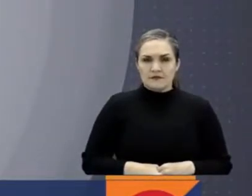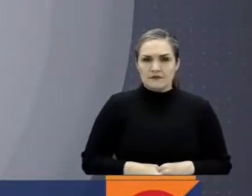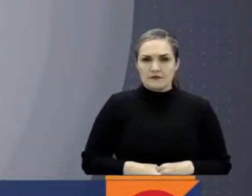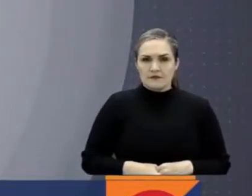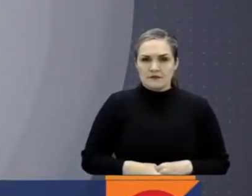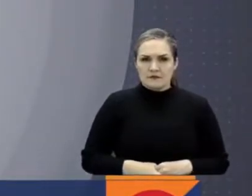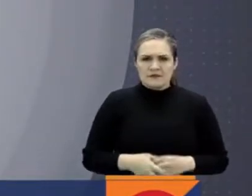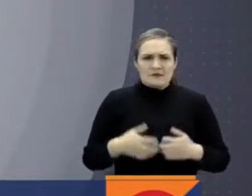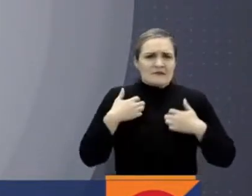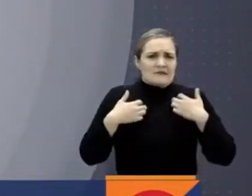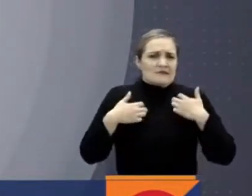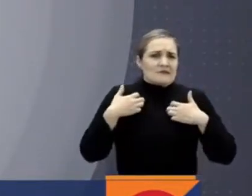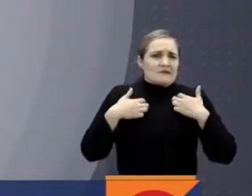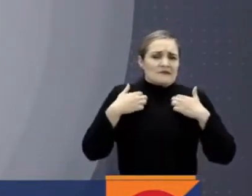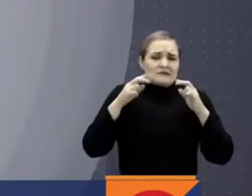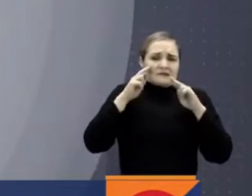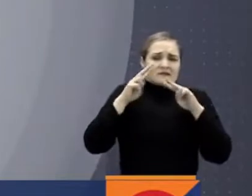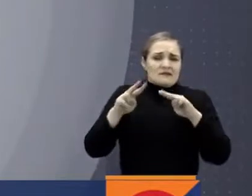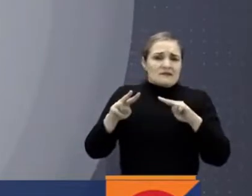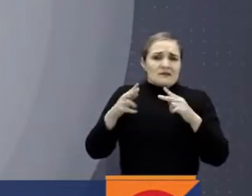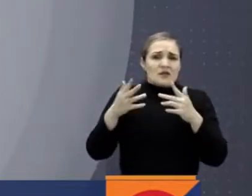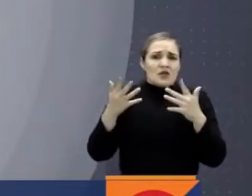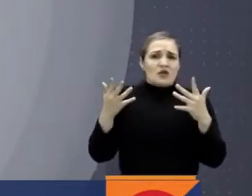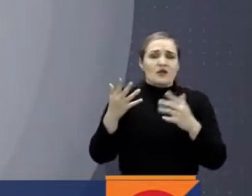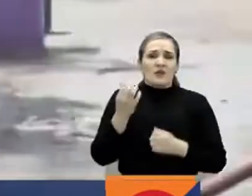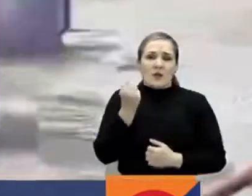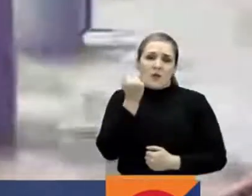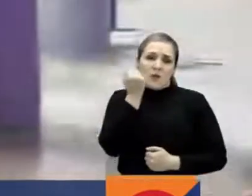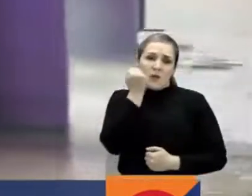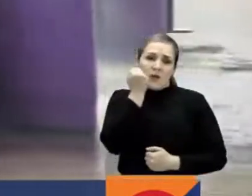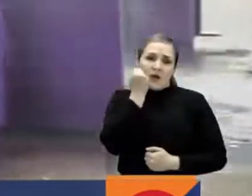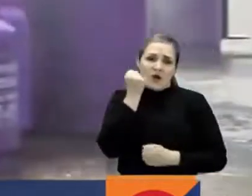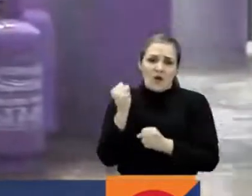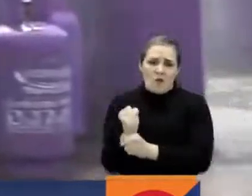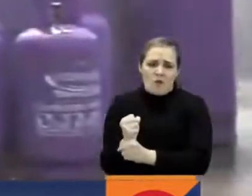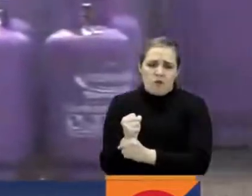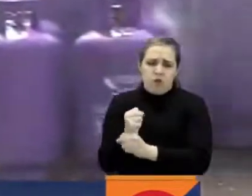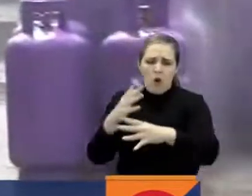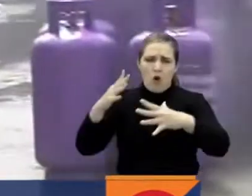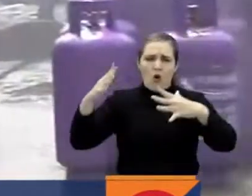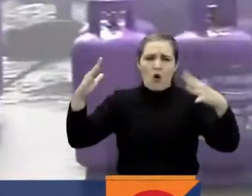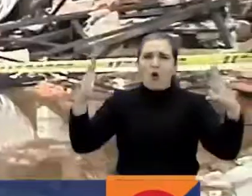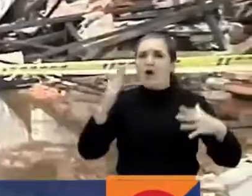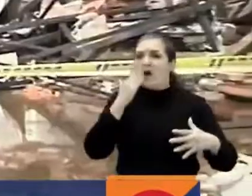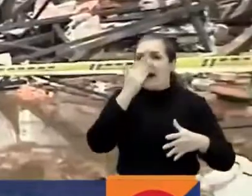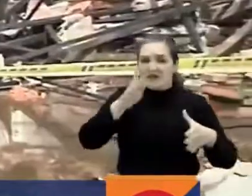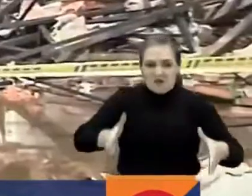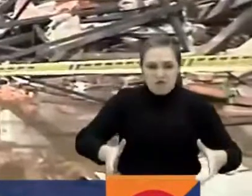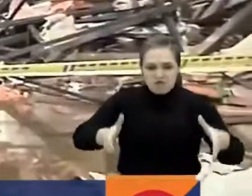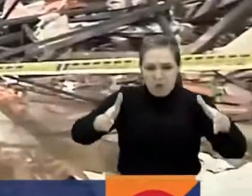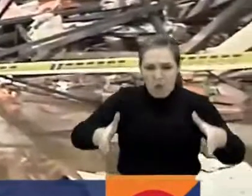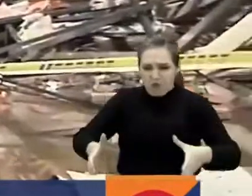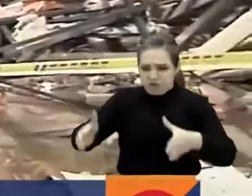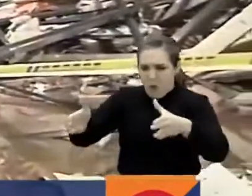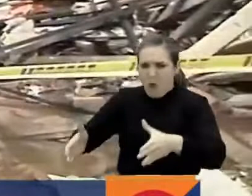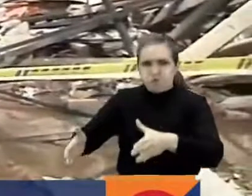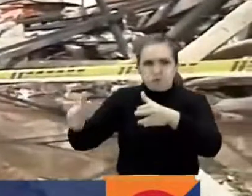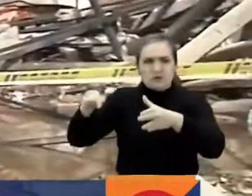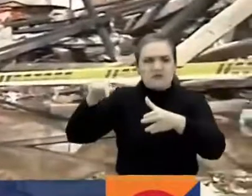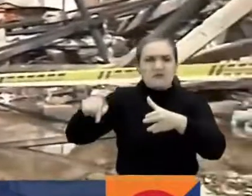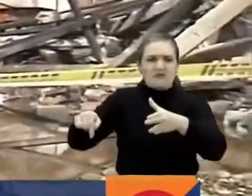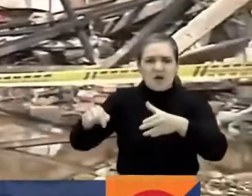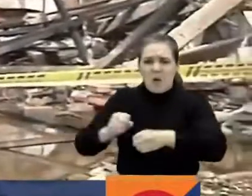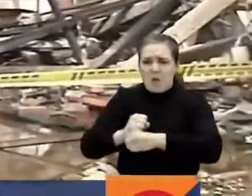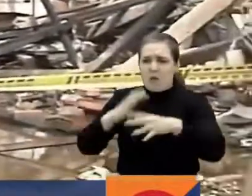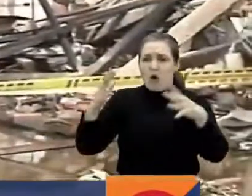La angustia se apodera de las familias de 2 desaparecidos en explosión de cilindros de gas en Barrancabermeja. El estallido dejó 2 muertos